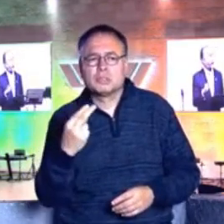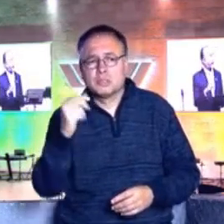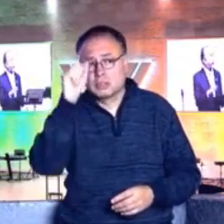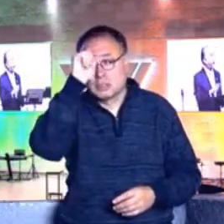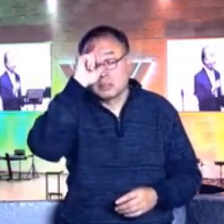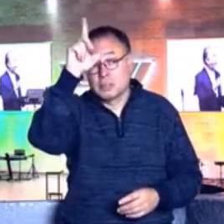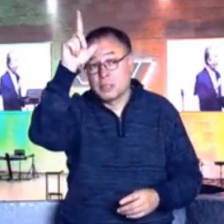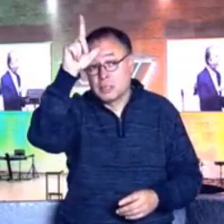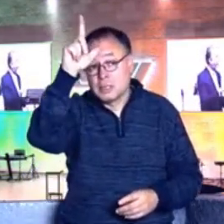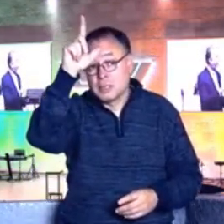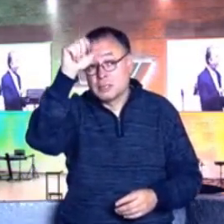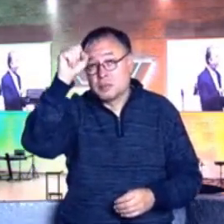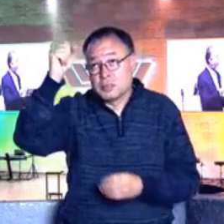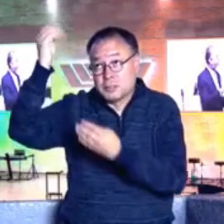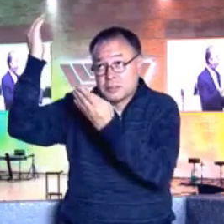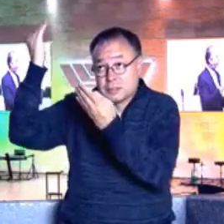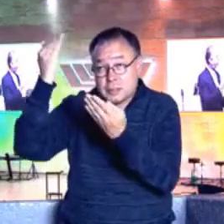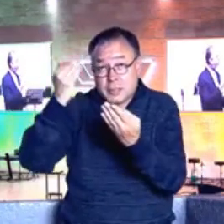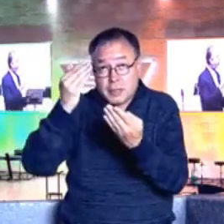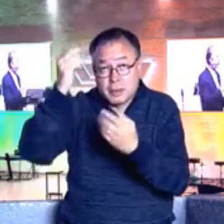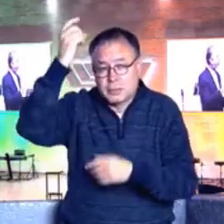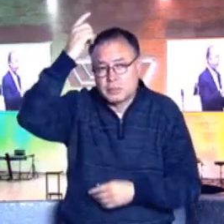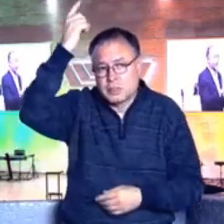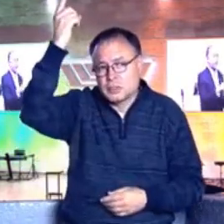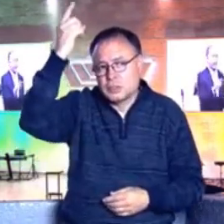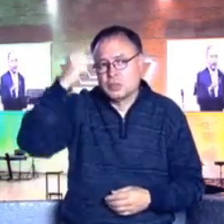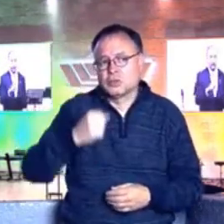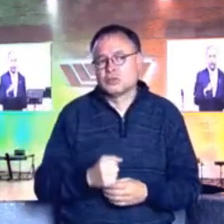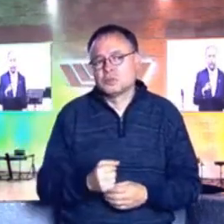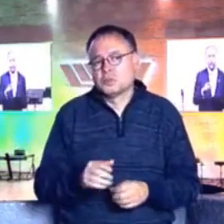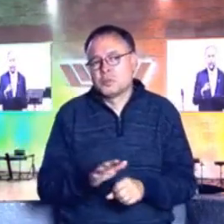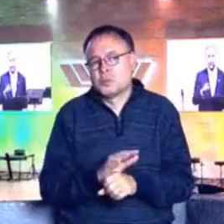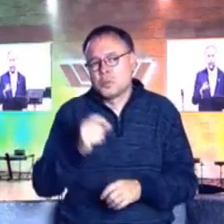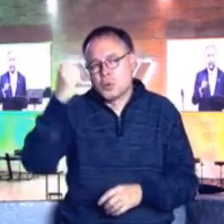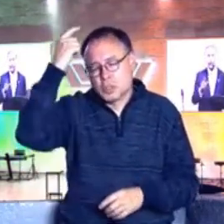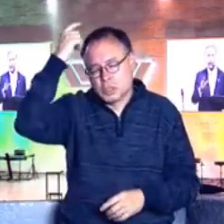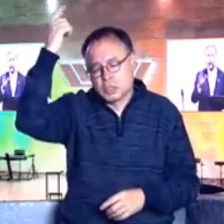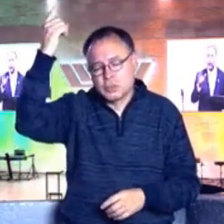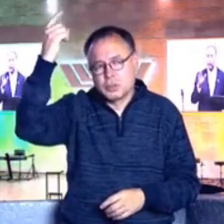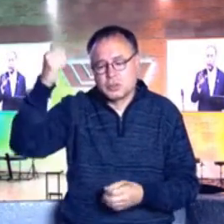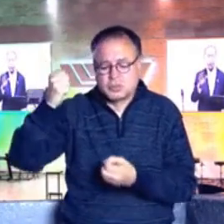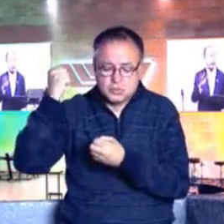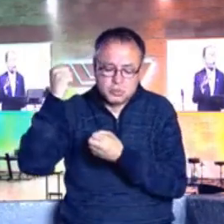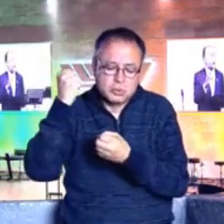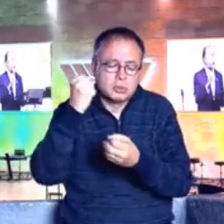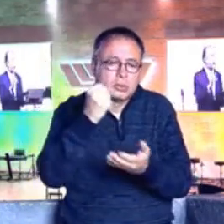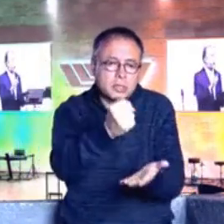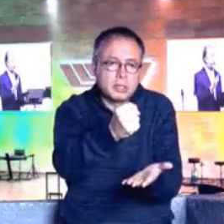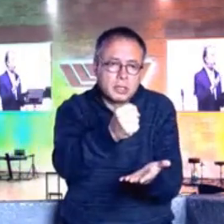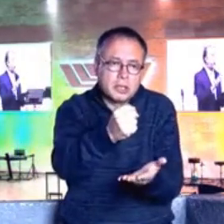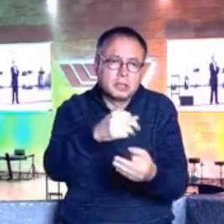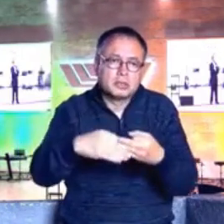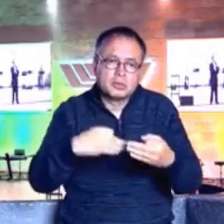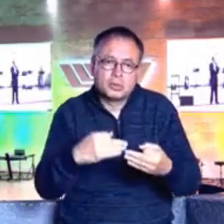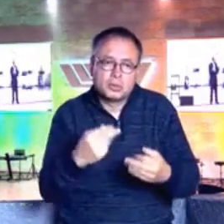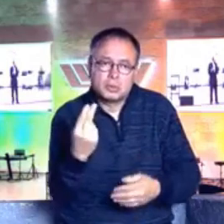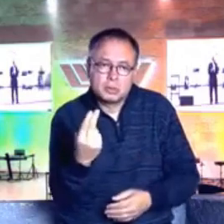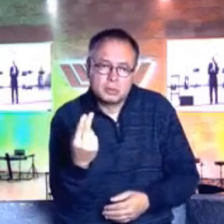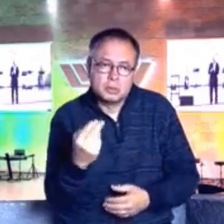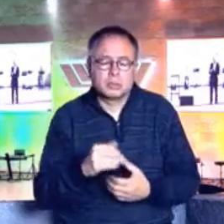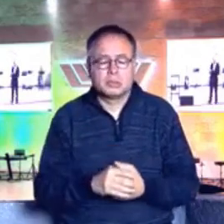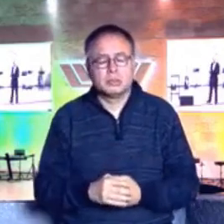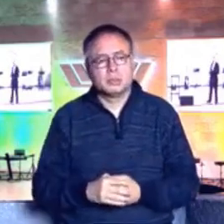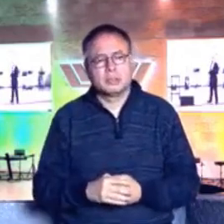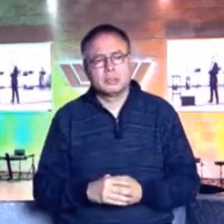suplir tu padre porque Jehová gir Así que él suple tus necesidades en segundo